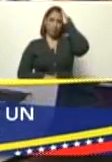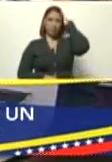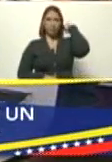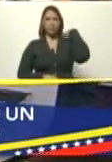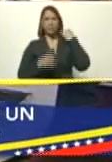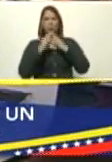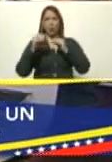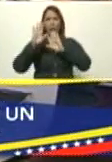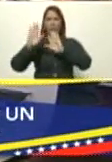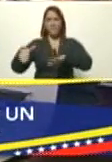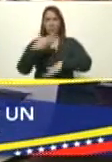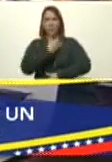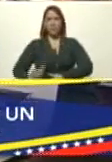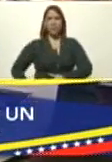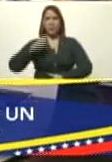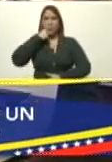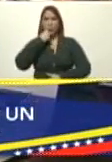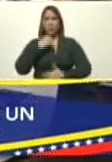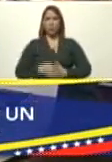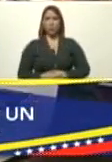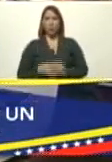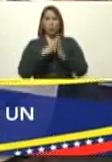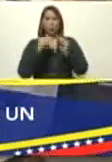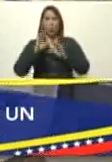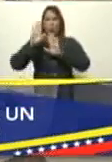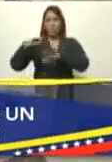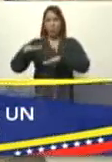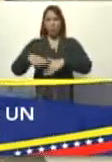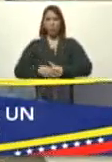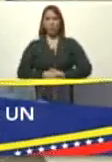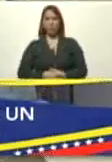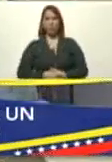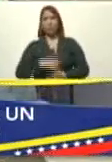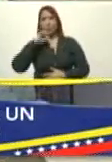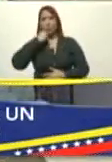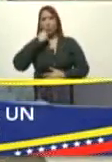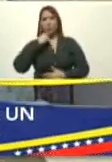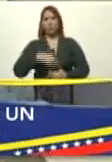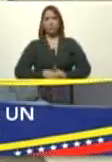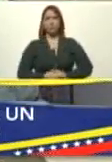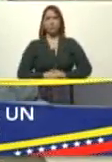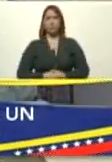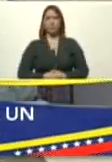Todo el apoyo al presidente Putin, todo el apoyo a Rusia.